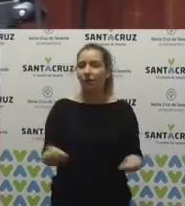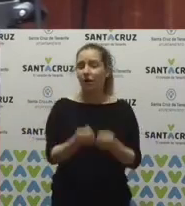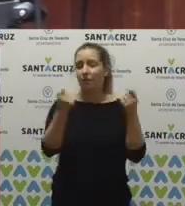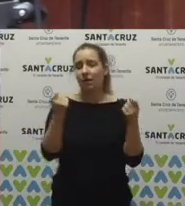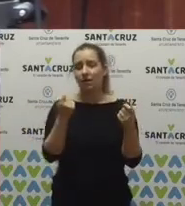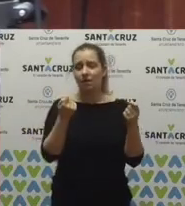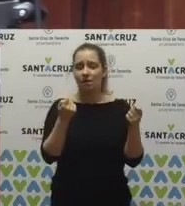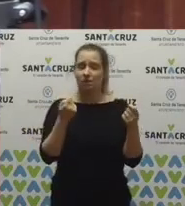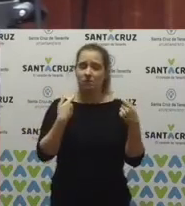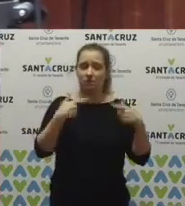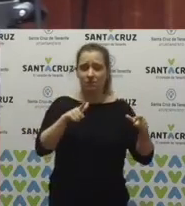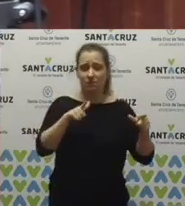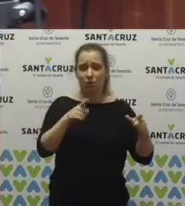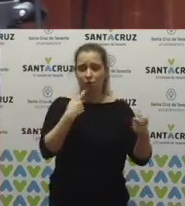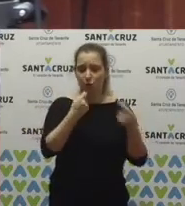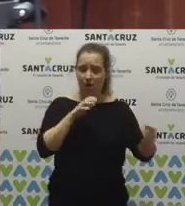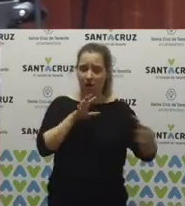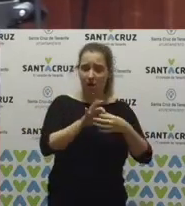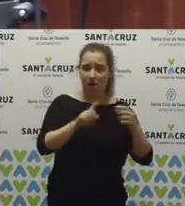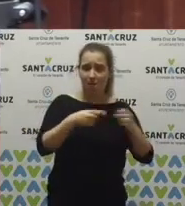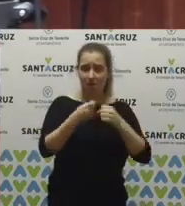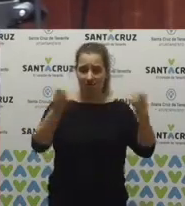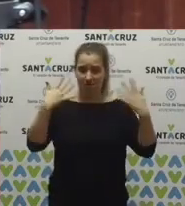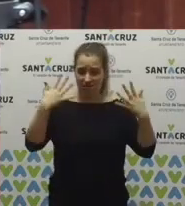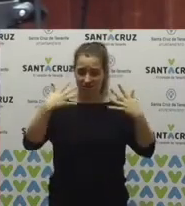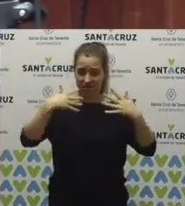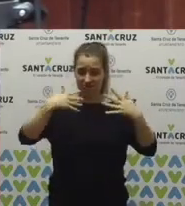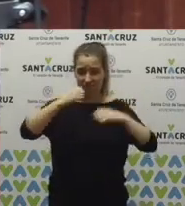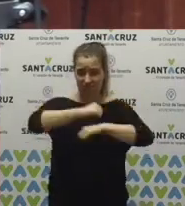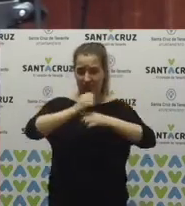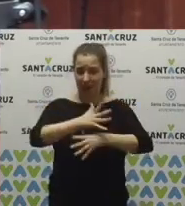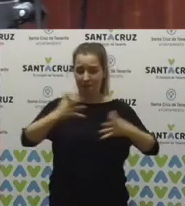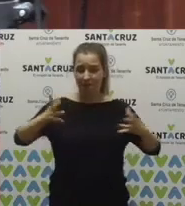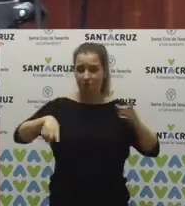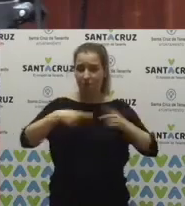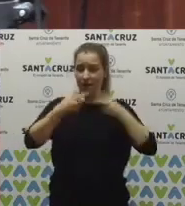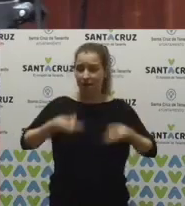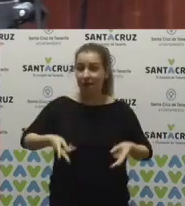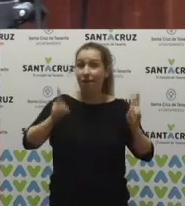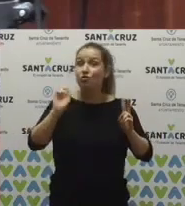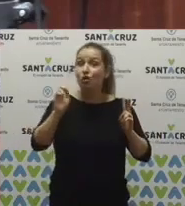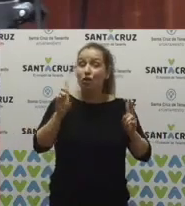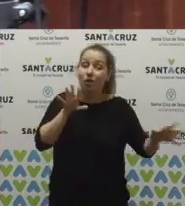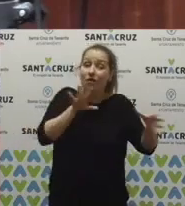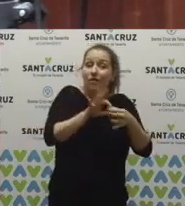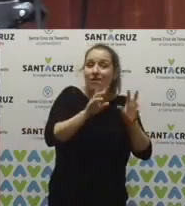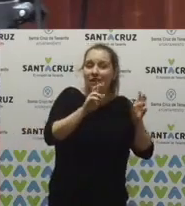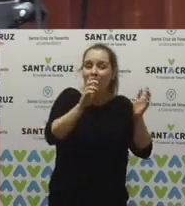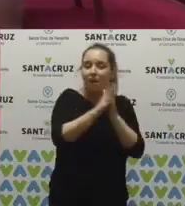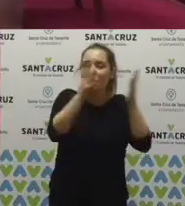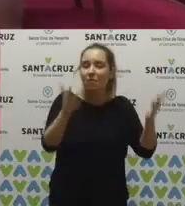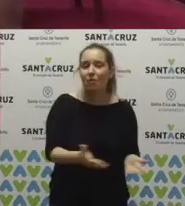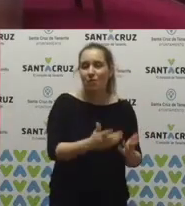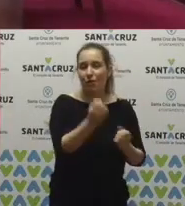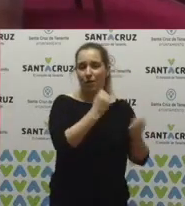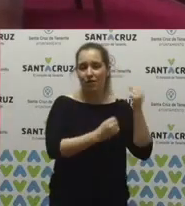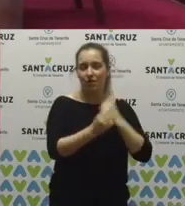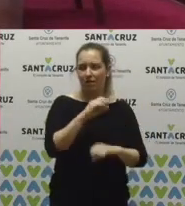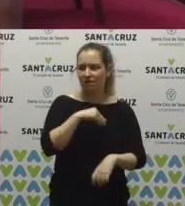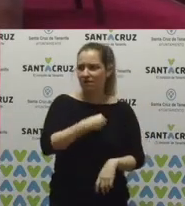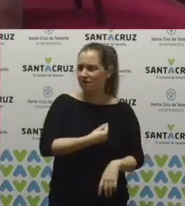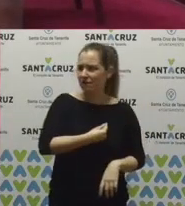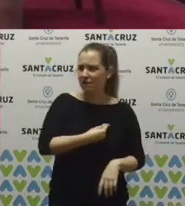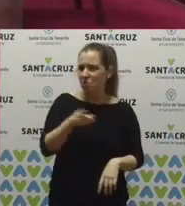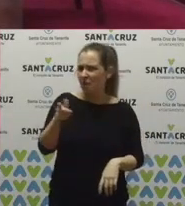ampliación y autorización de terrazas eso sólo lo que tiene que ver con promoción económica lamento sinceramente que usted no haya